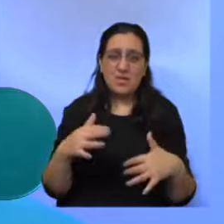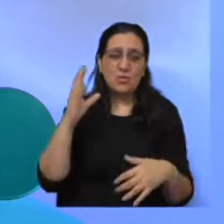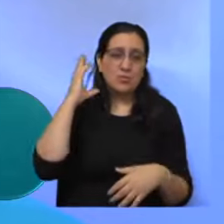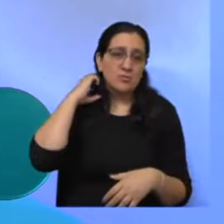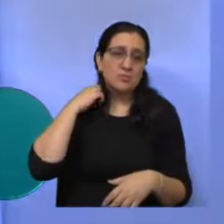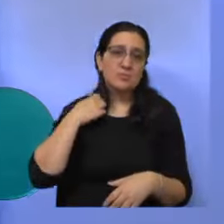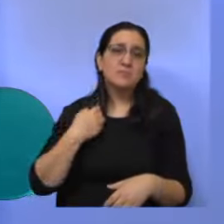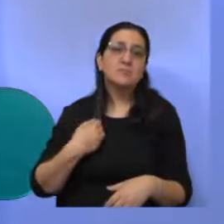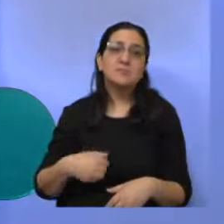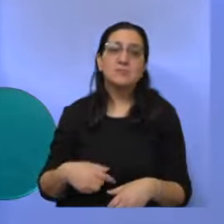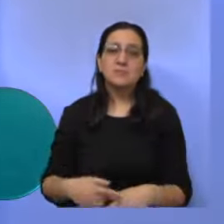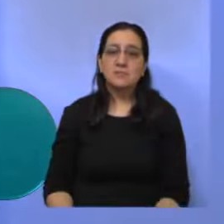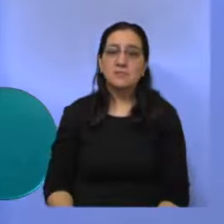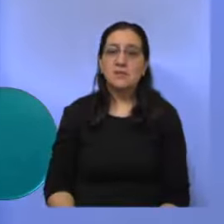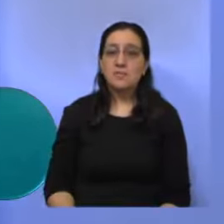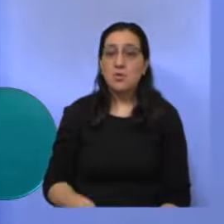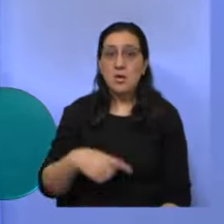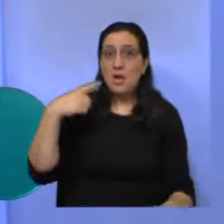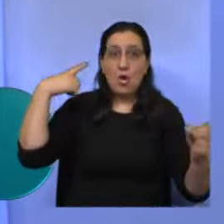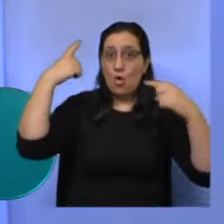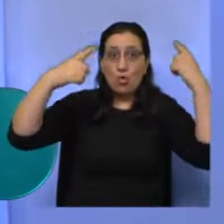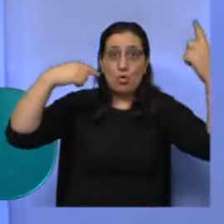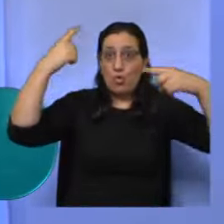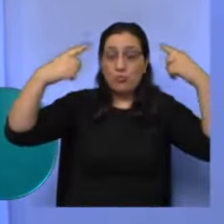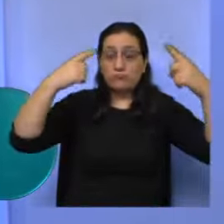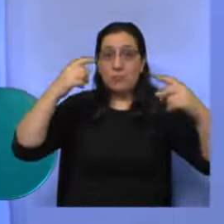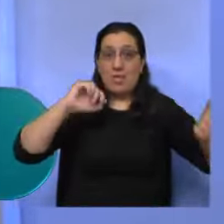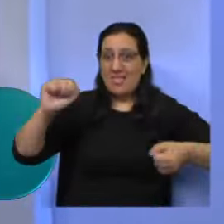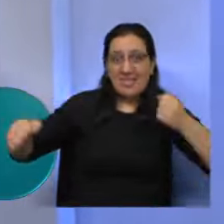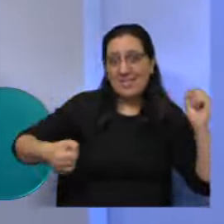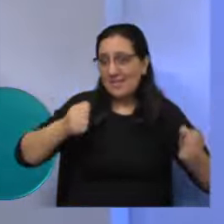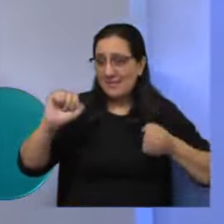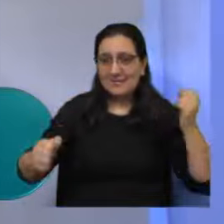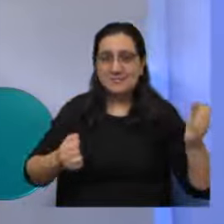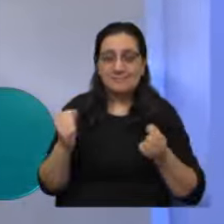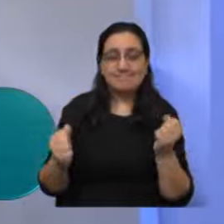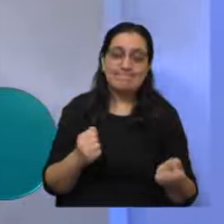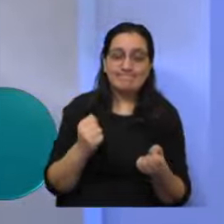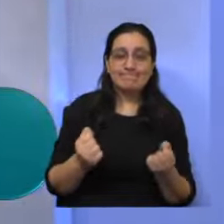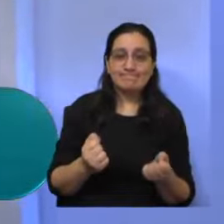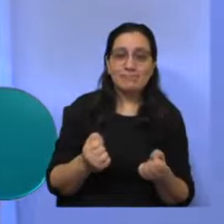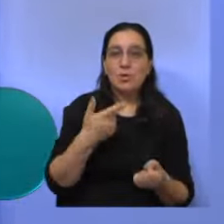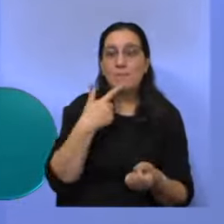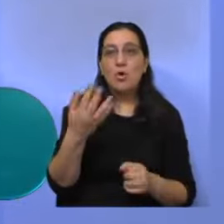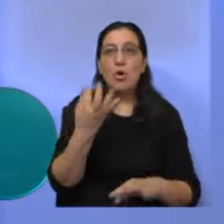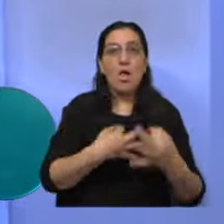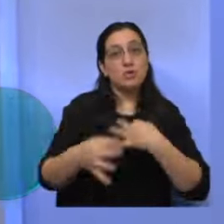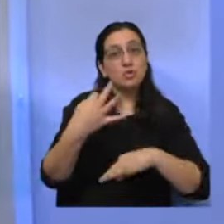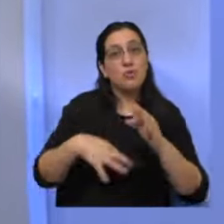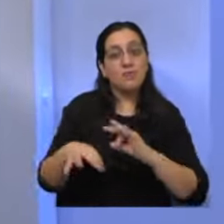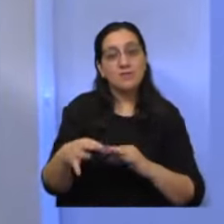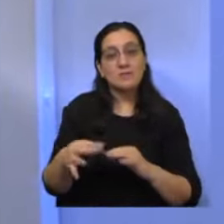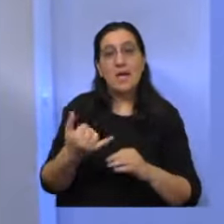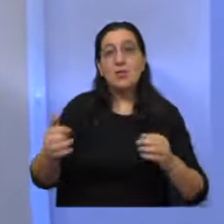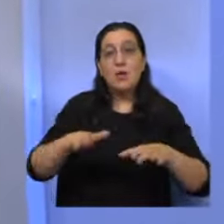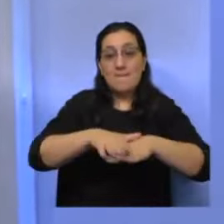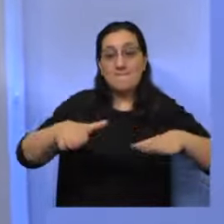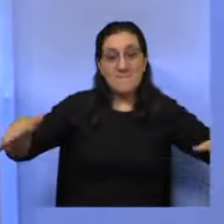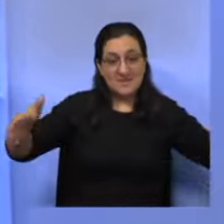tu mosca. Mira, sí. ¿Cómo está? Zzz, mosquito, mosquito. En la obra de teatro, por ejemplo, que tengo en una mesa